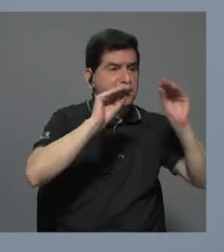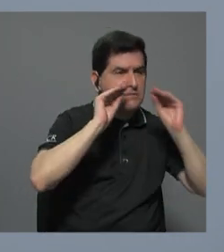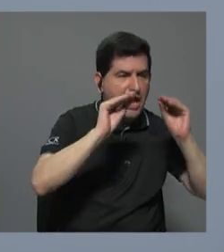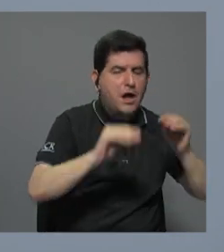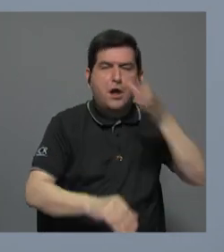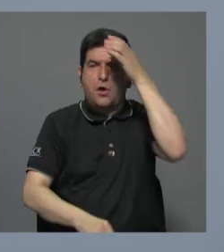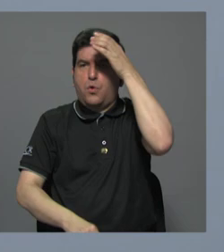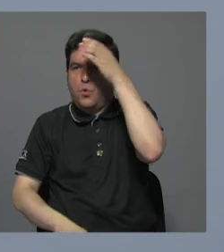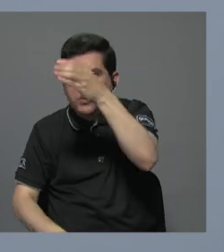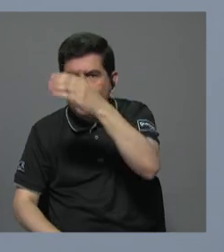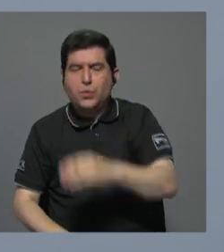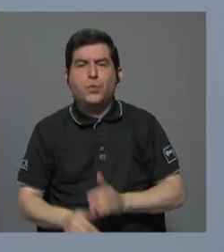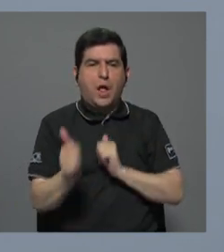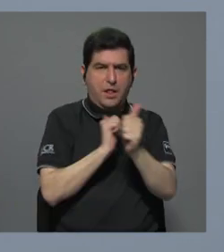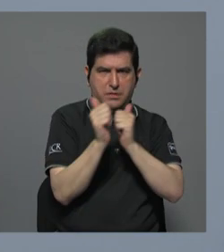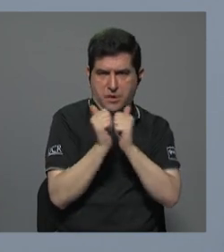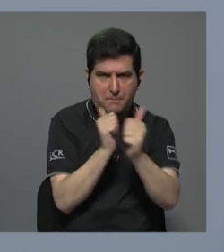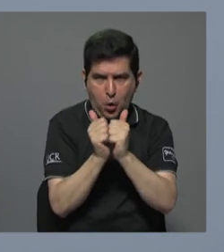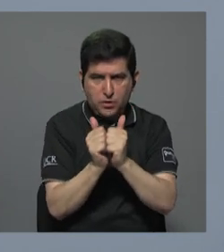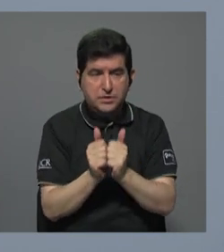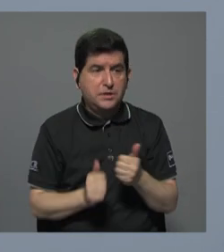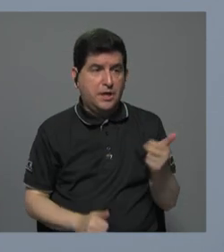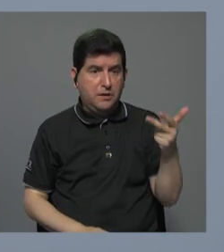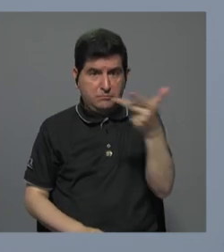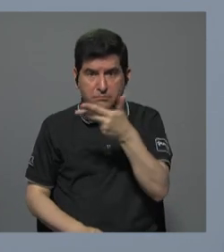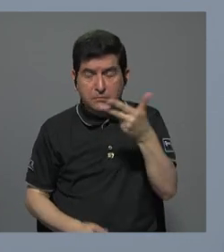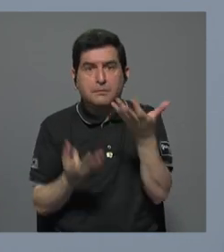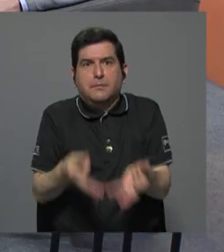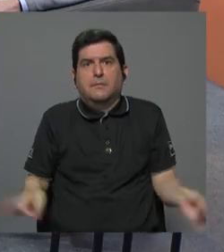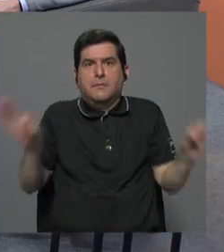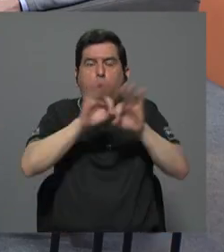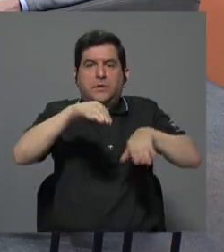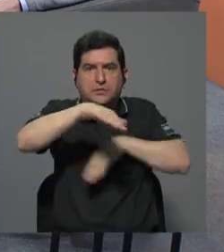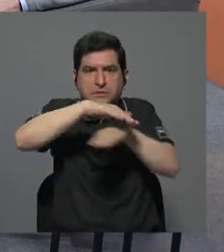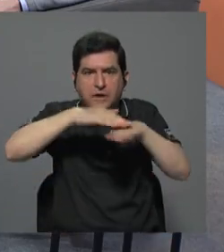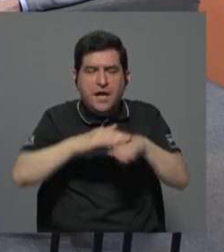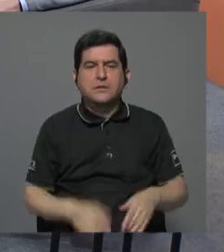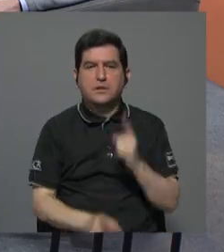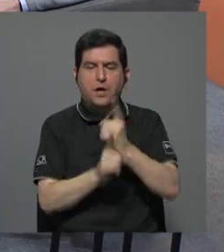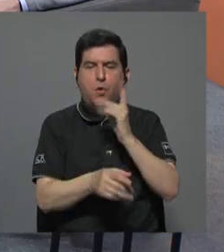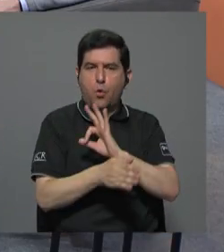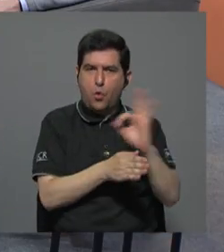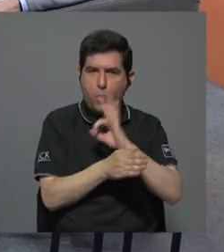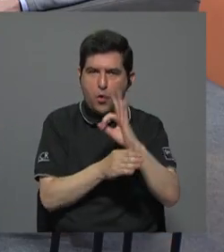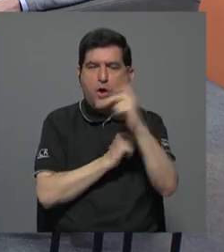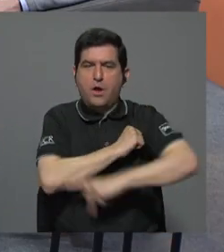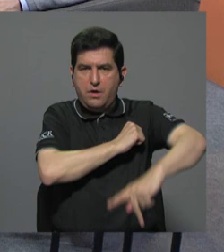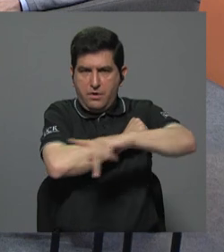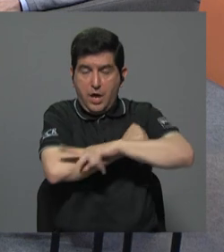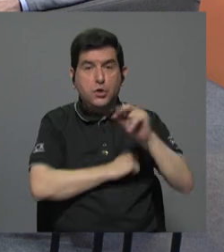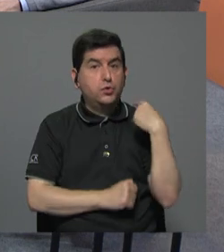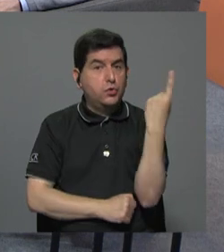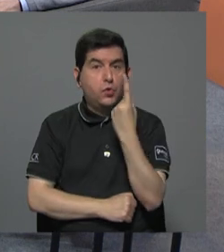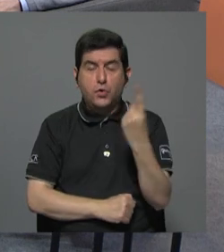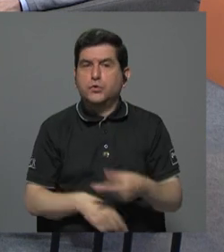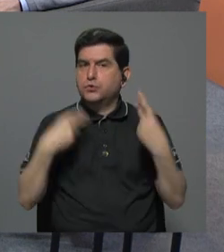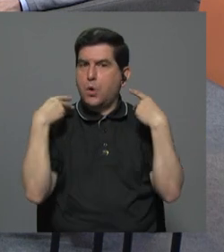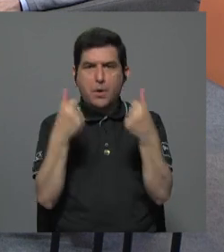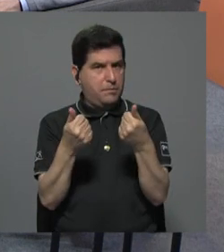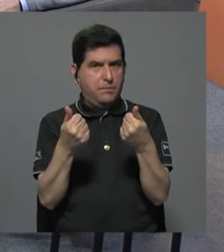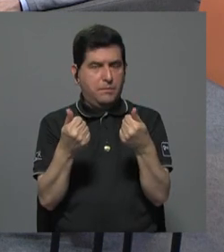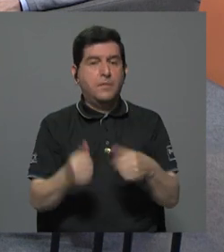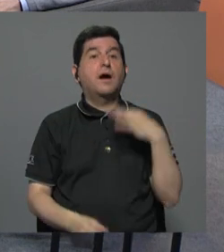parte de cultura de la parte deporte que son elementos o pilares fundamentales para el adecuado funcionamiento del país no solamente en inmediatez